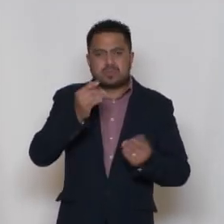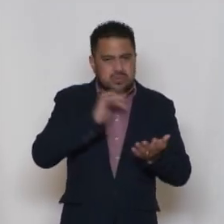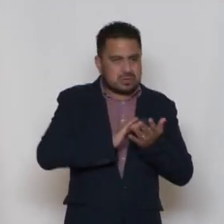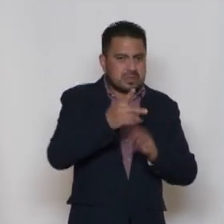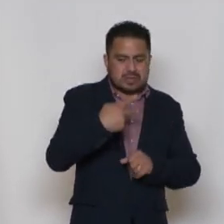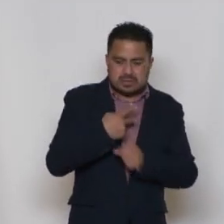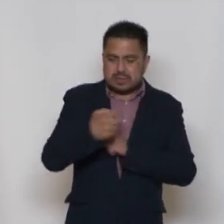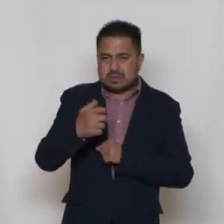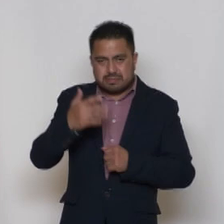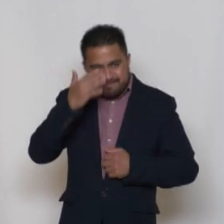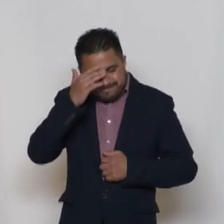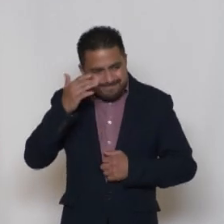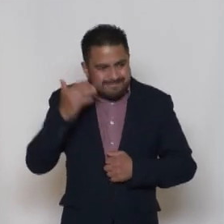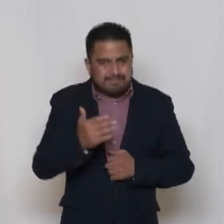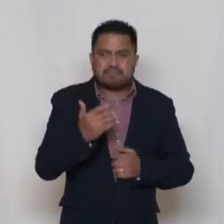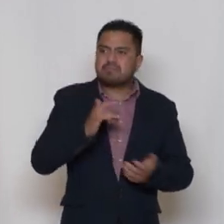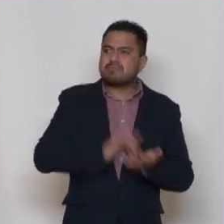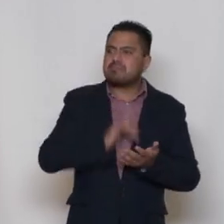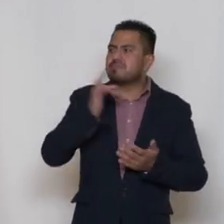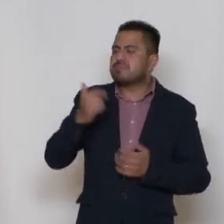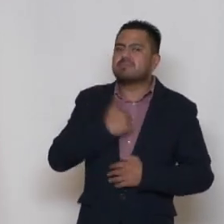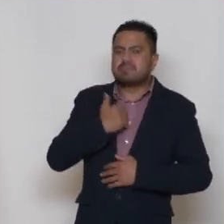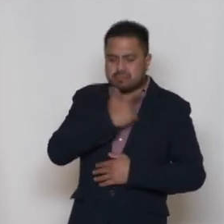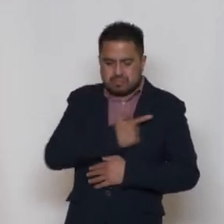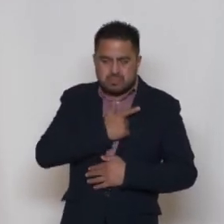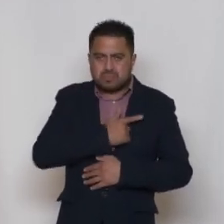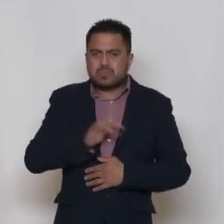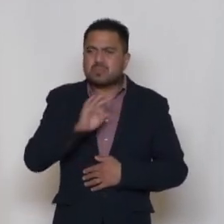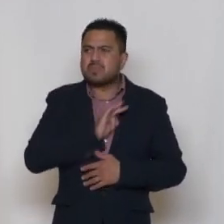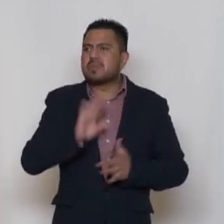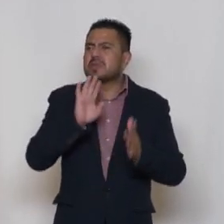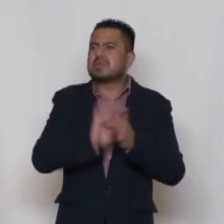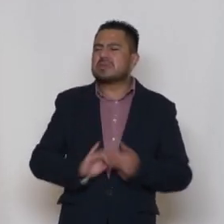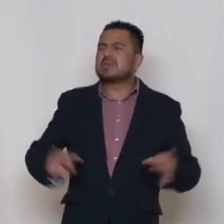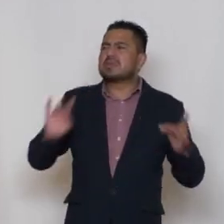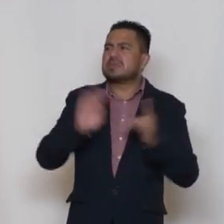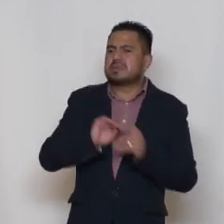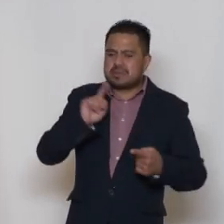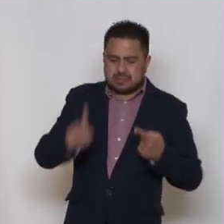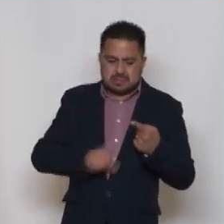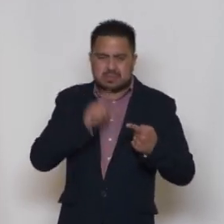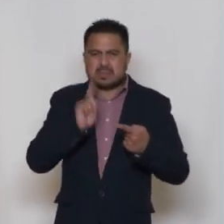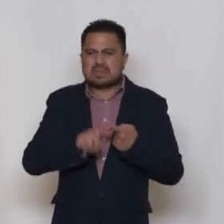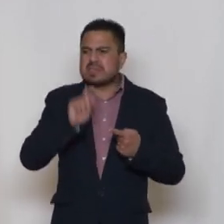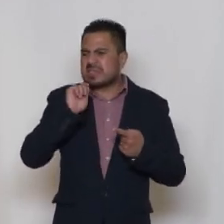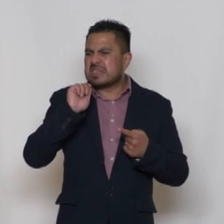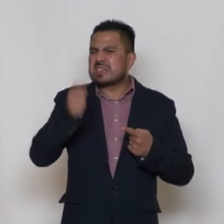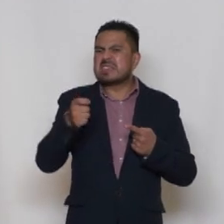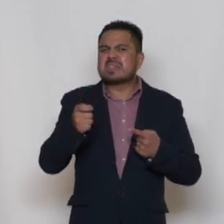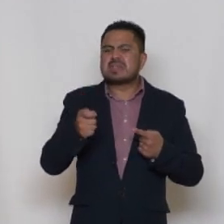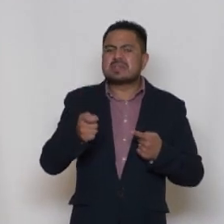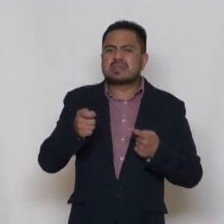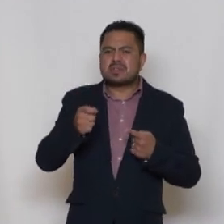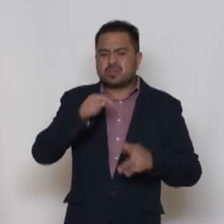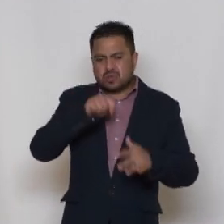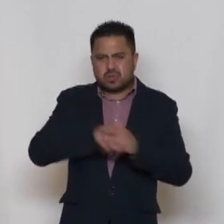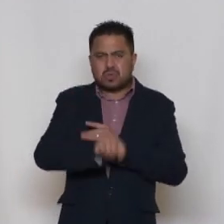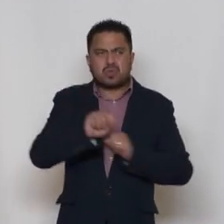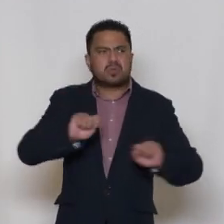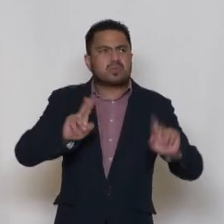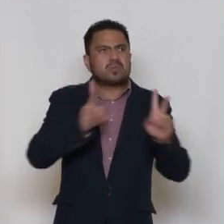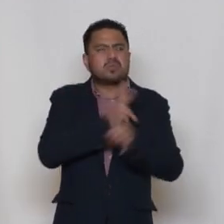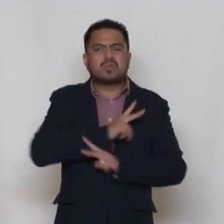sus órdenes. Gracias. Nos gustaría que pudiera hablarnos primero de qué es un túnel de